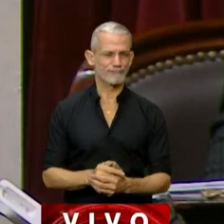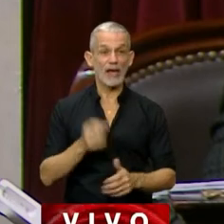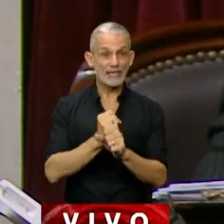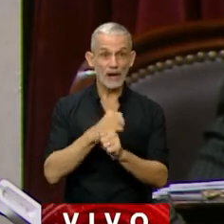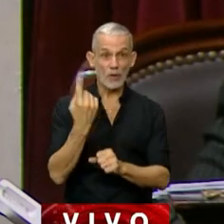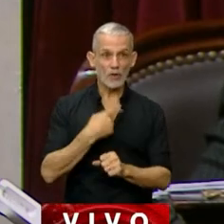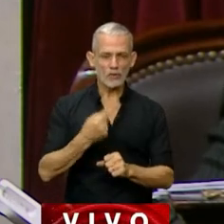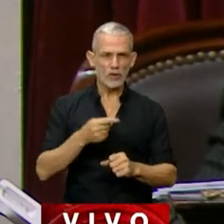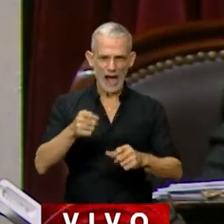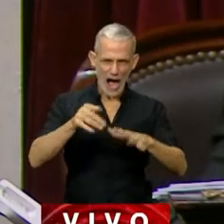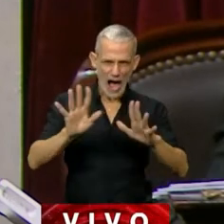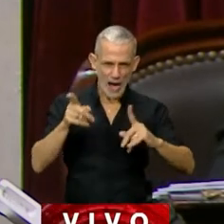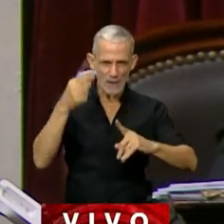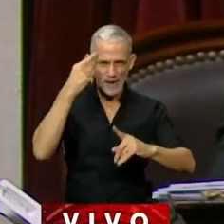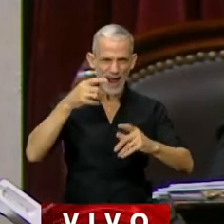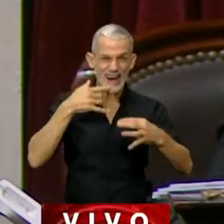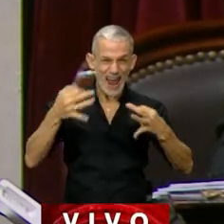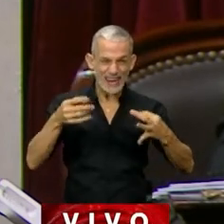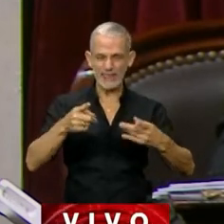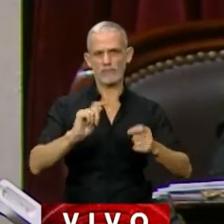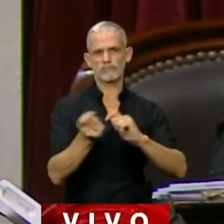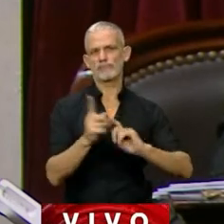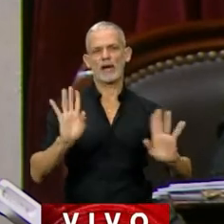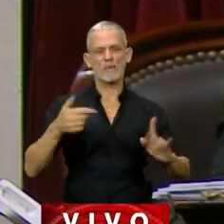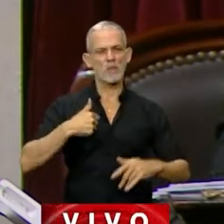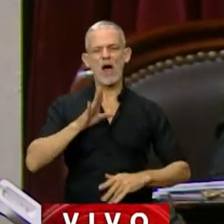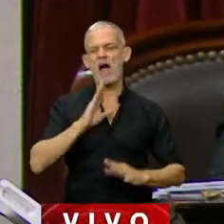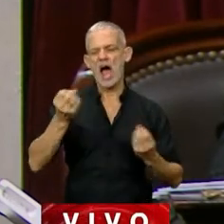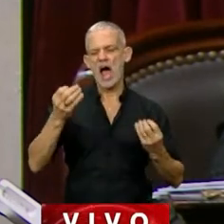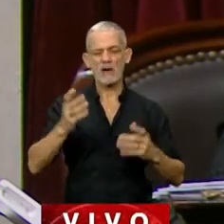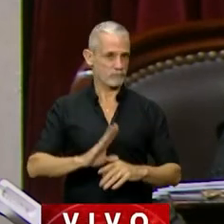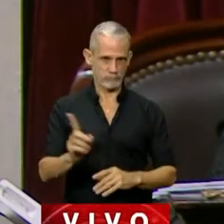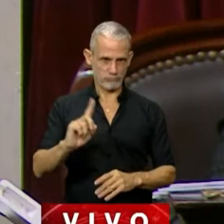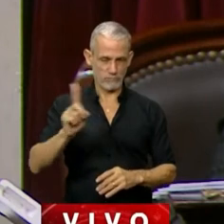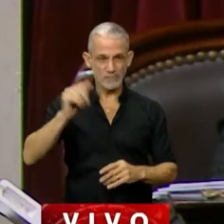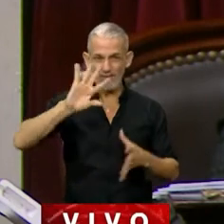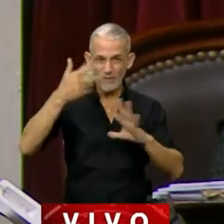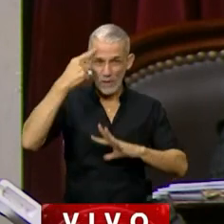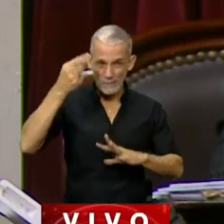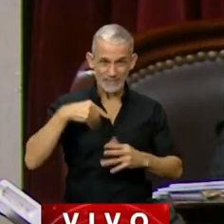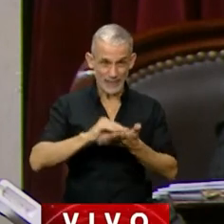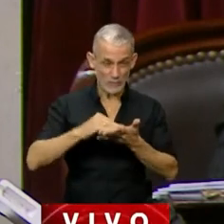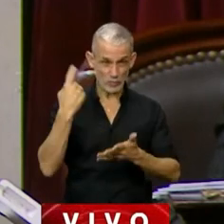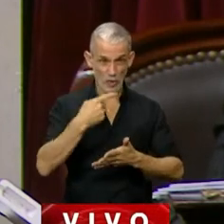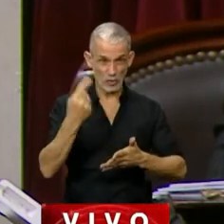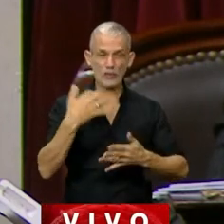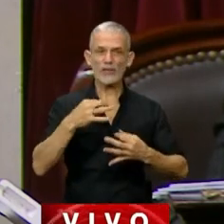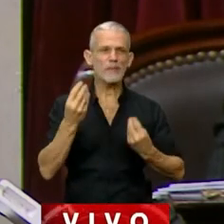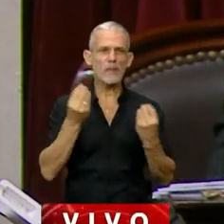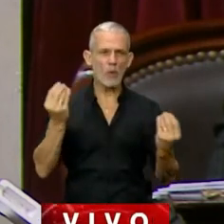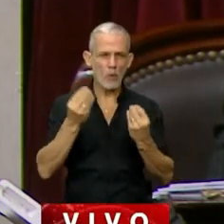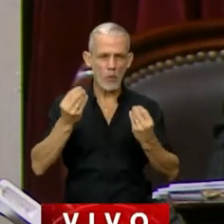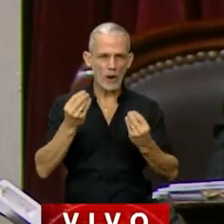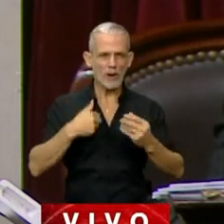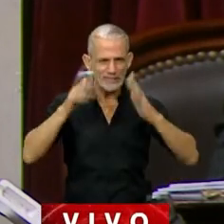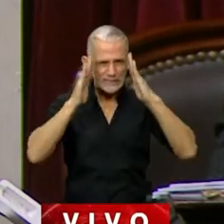Nuestra tarea es transformar las realidades y no resignarnos. Entonces, nuestra lógica como legisladores debe ir en el sentido